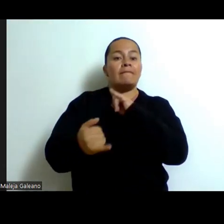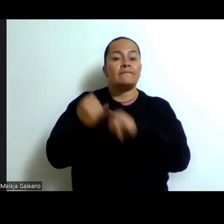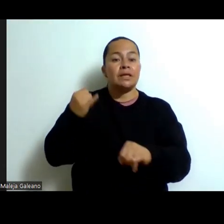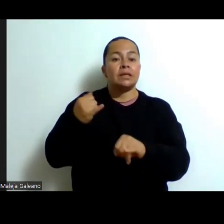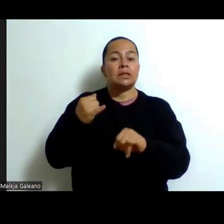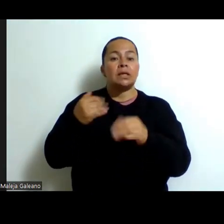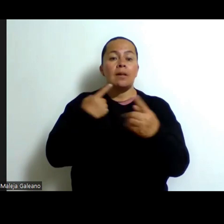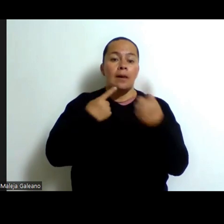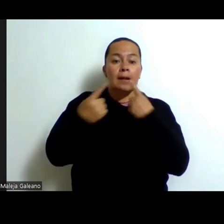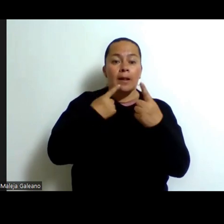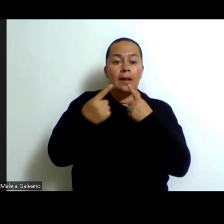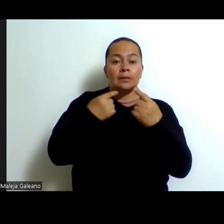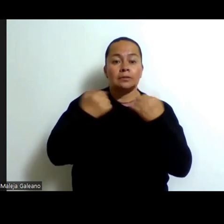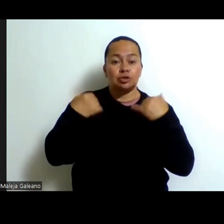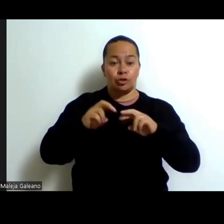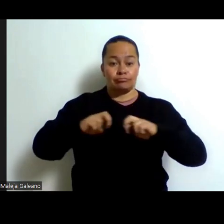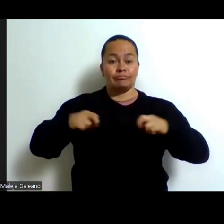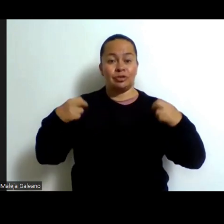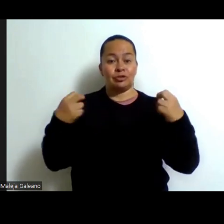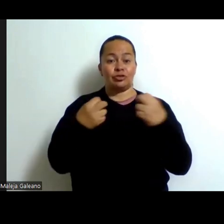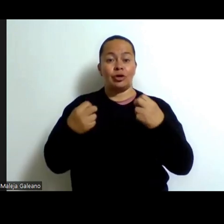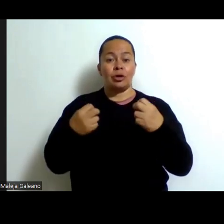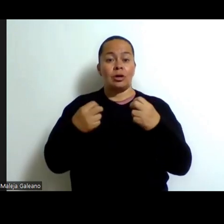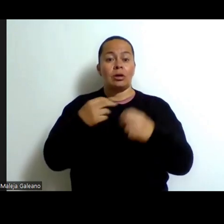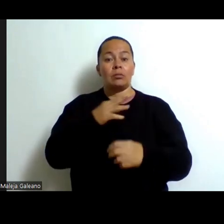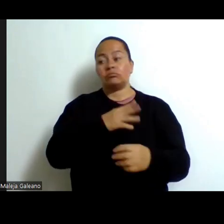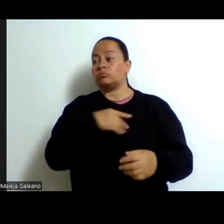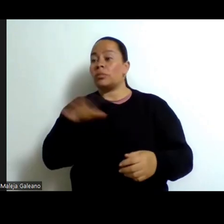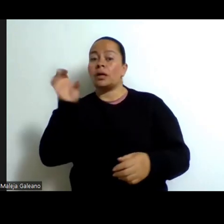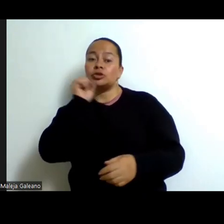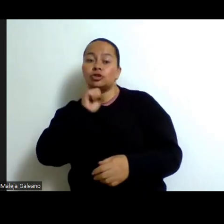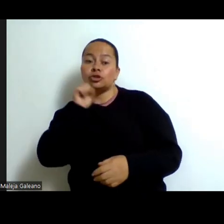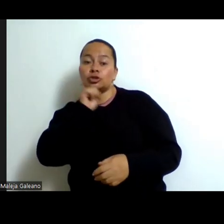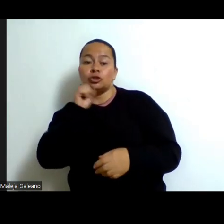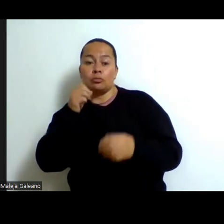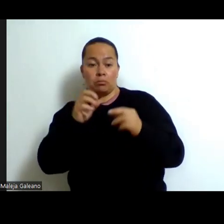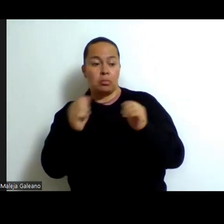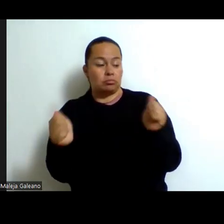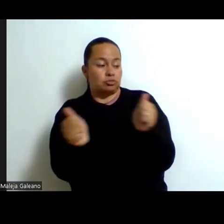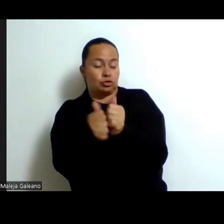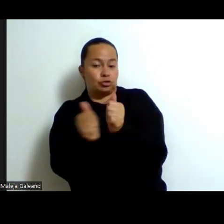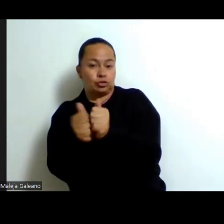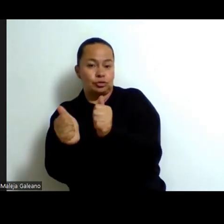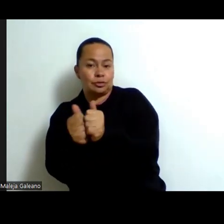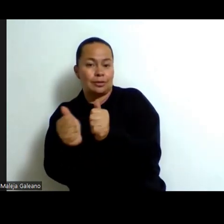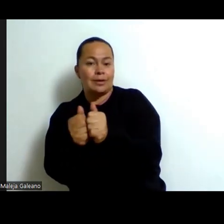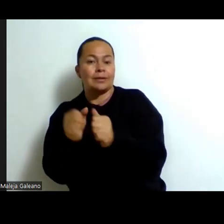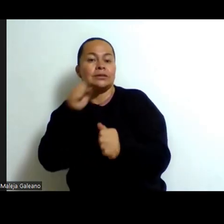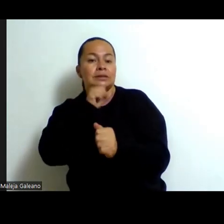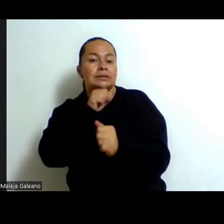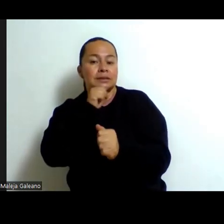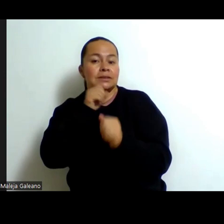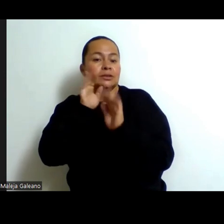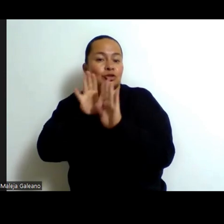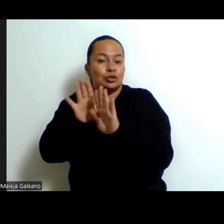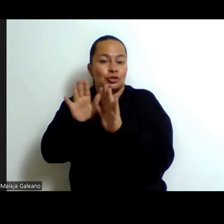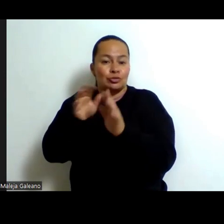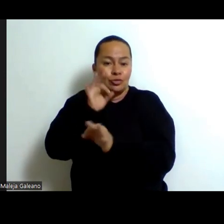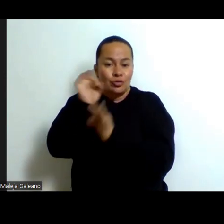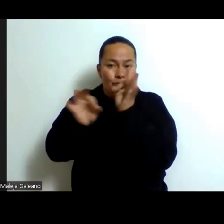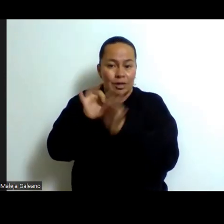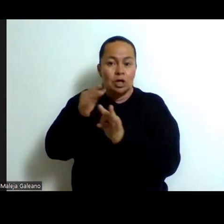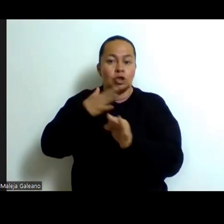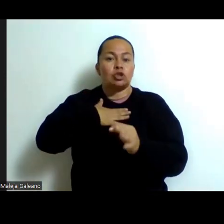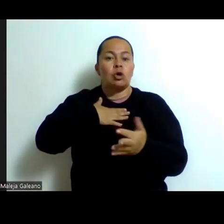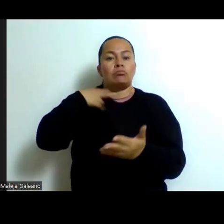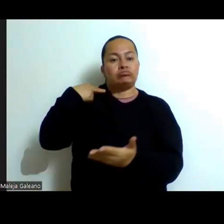cerveza voy a requerir el apoyo al asistente personal para que me acompañe a tomarme esa cerveza sí eh si quiero ir a una